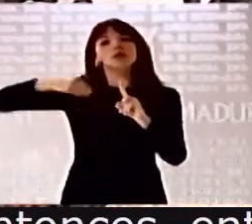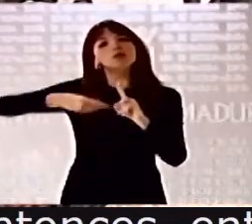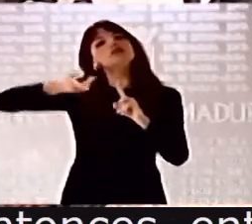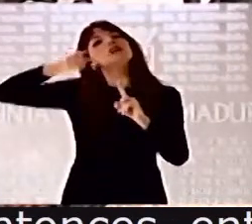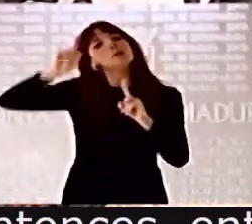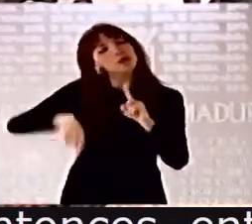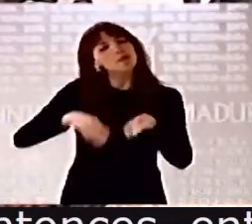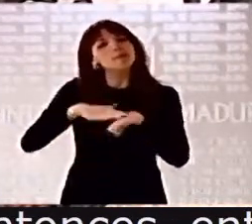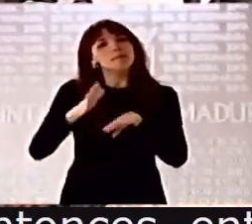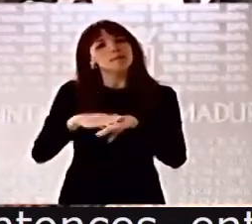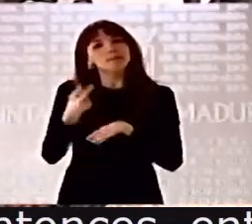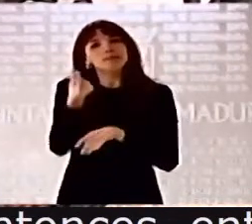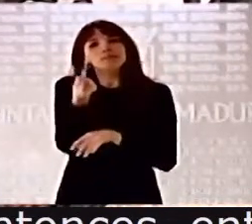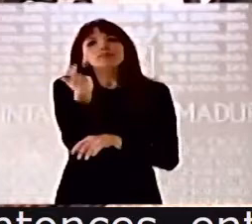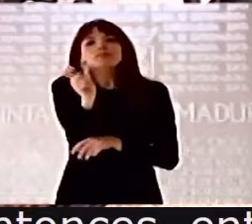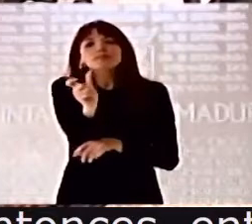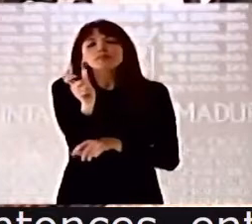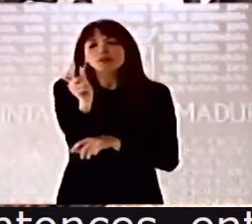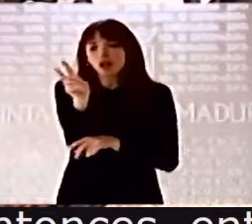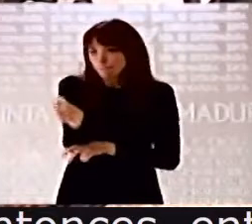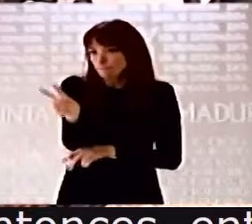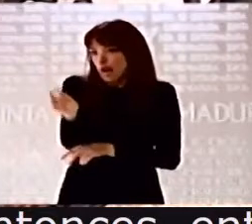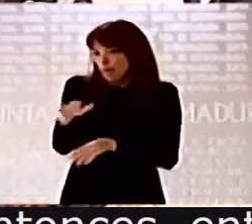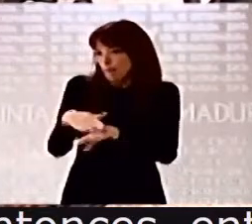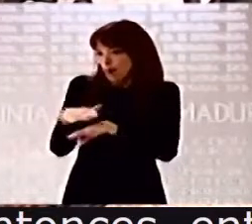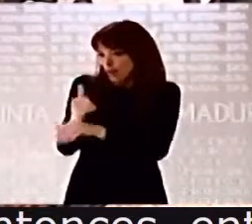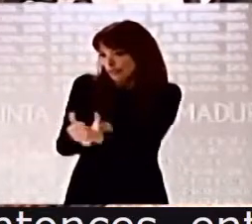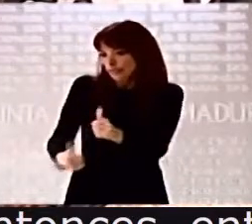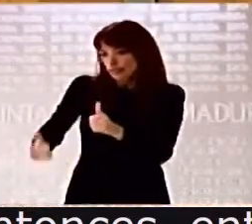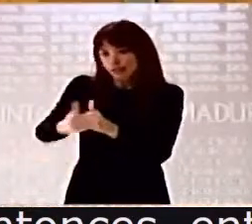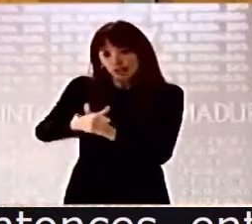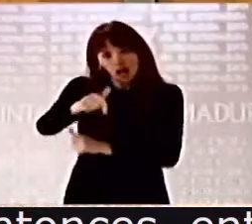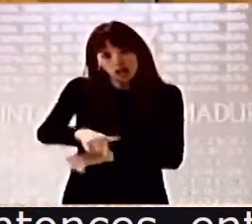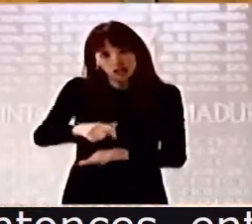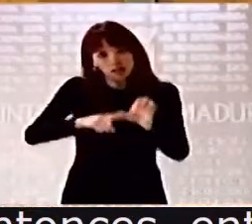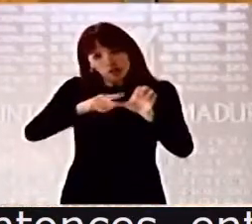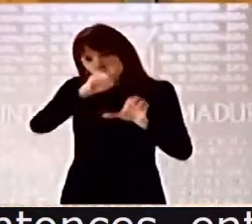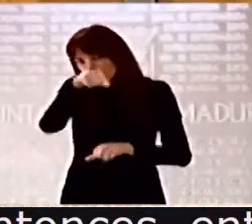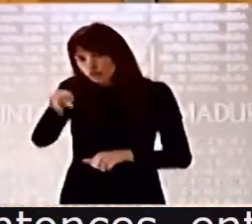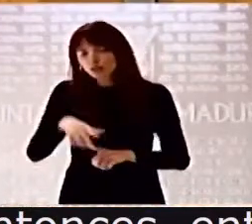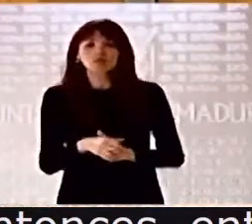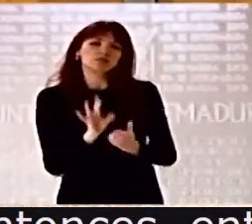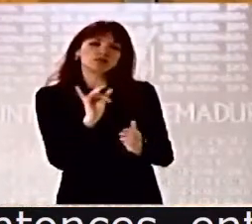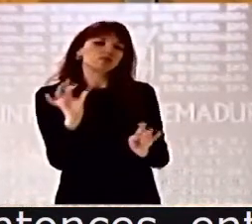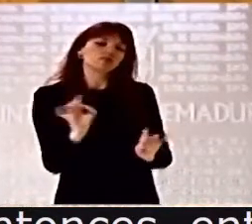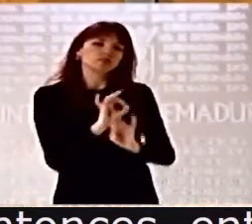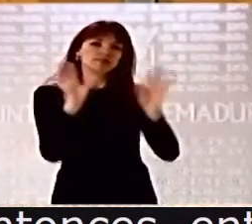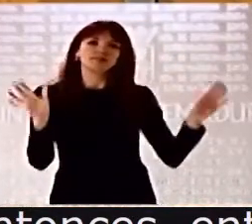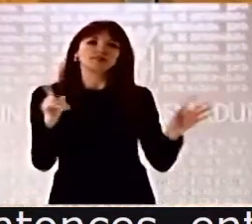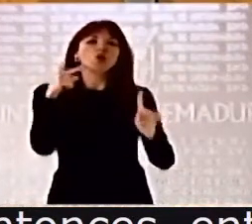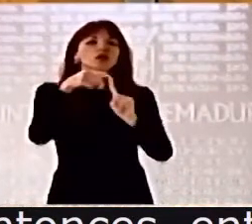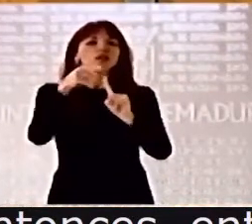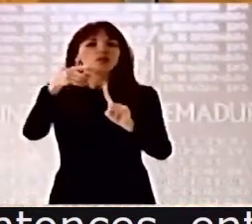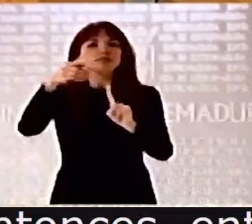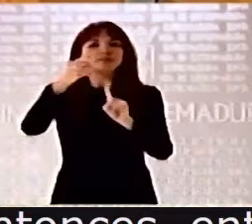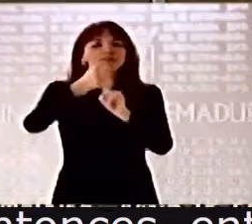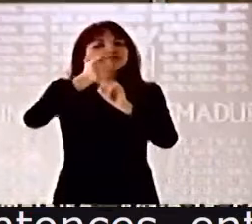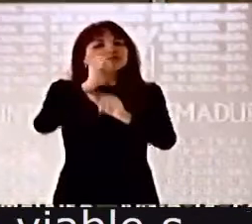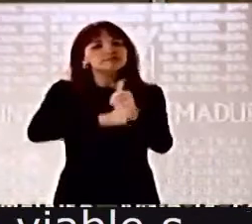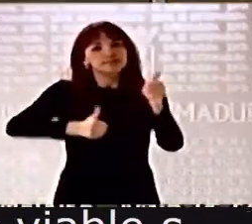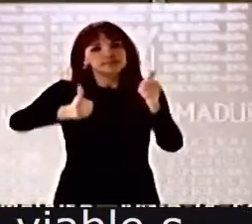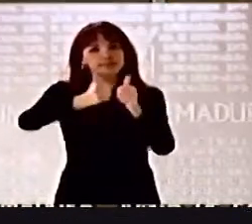hacer viable el sector primario en Extremadura. Sin duda, y yo creo que debería ser uno de los objetivos esenciales que el nuevo Gobierno tenga,